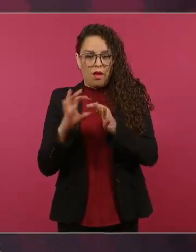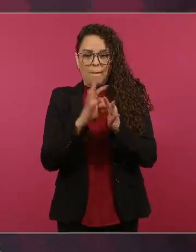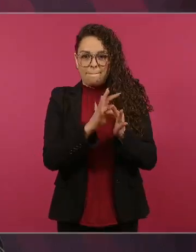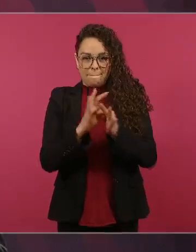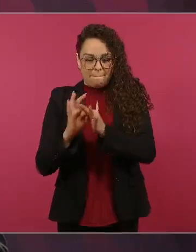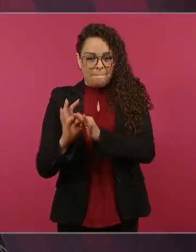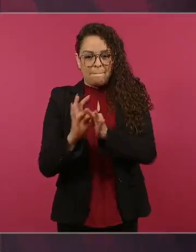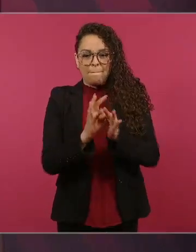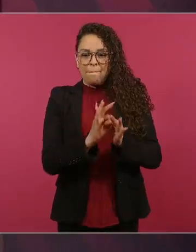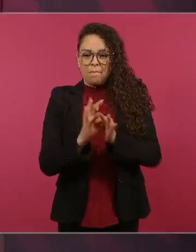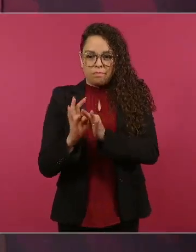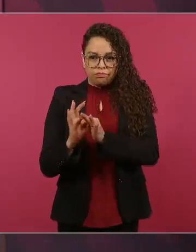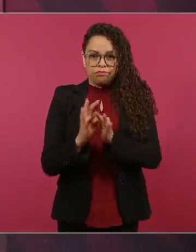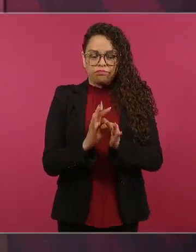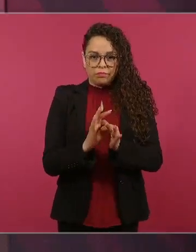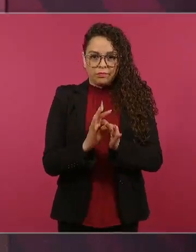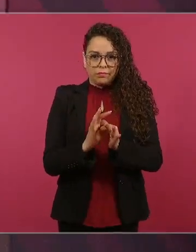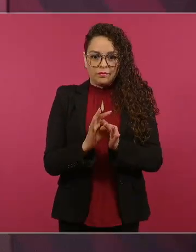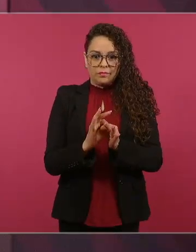Pero esa carta es